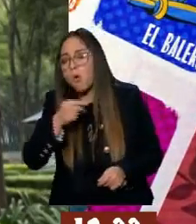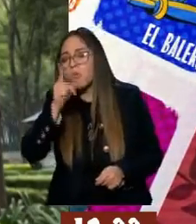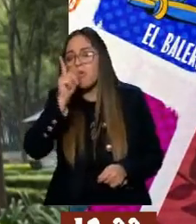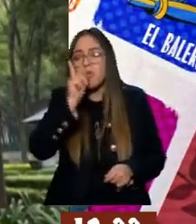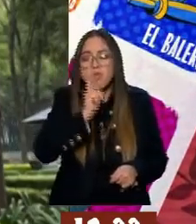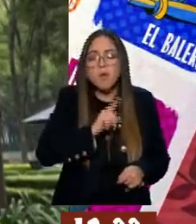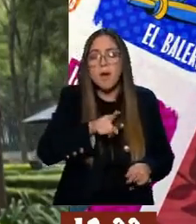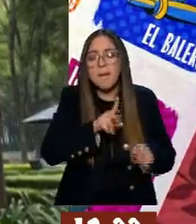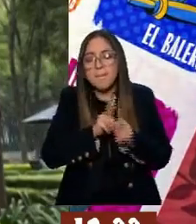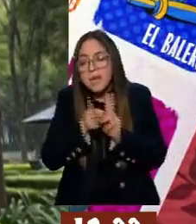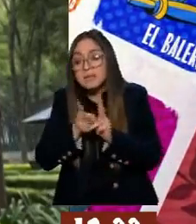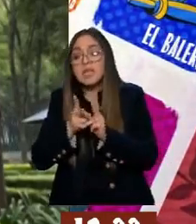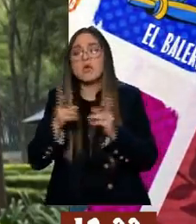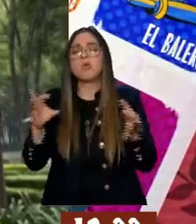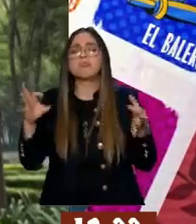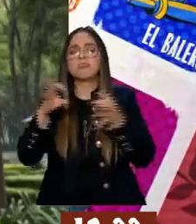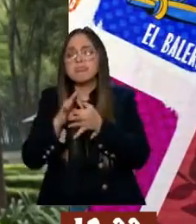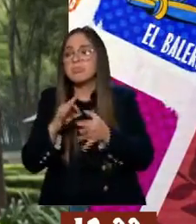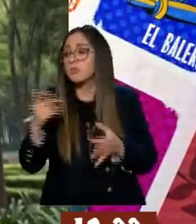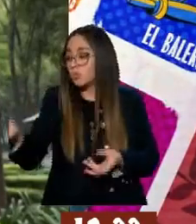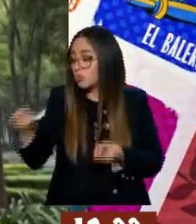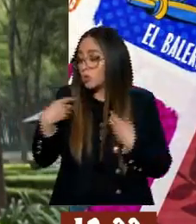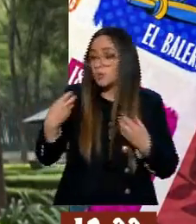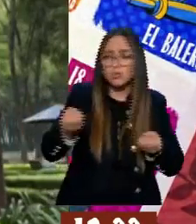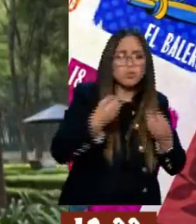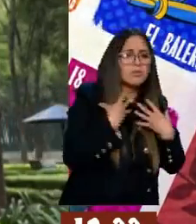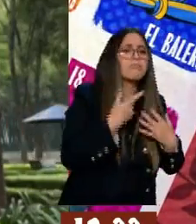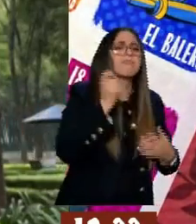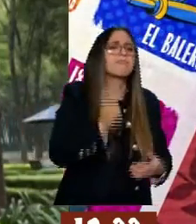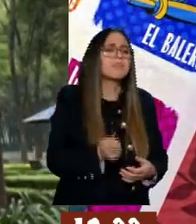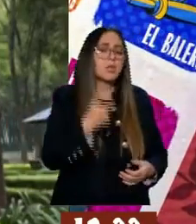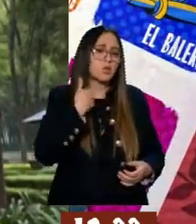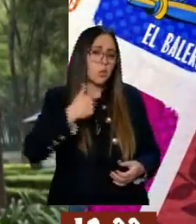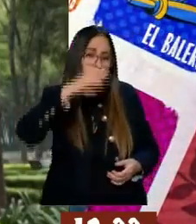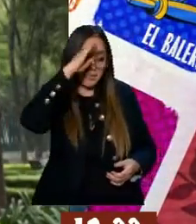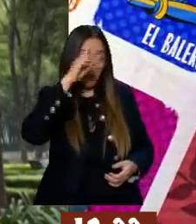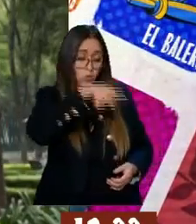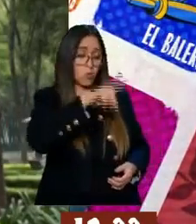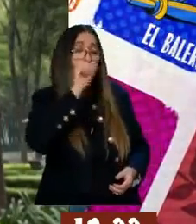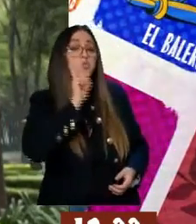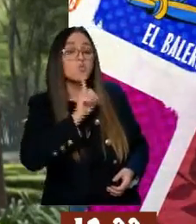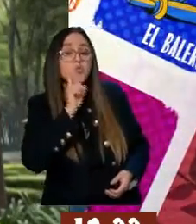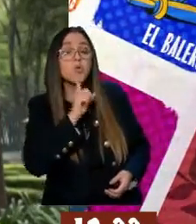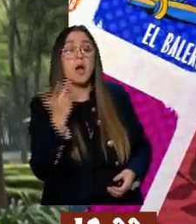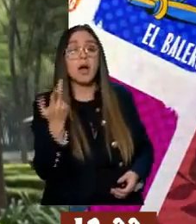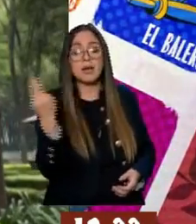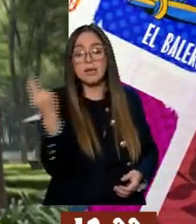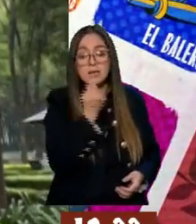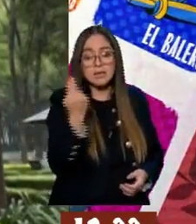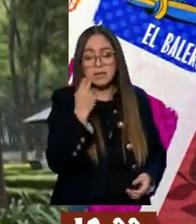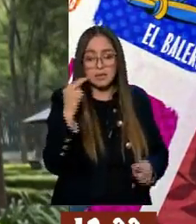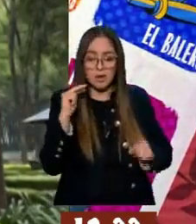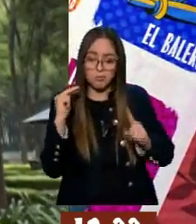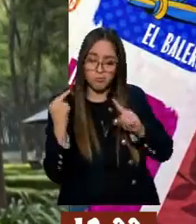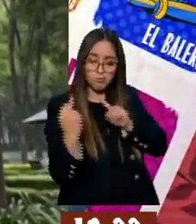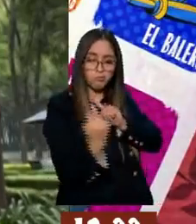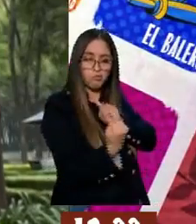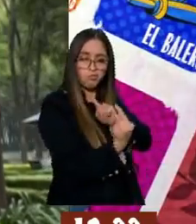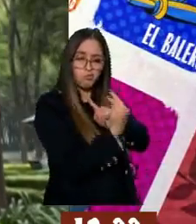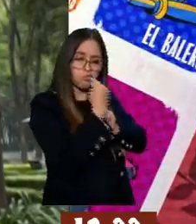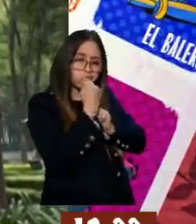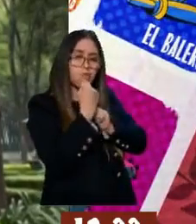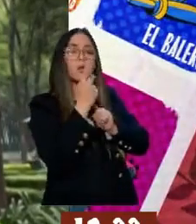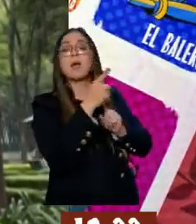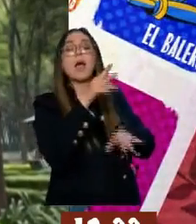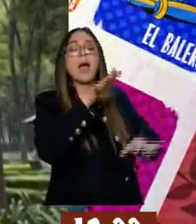con privilegios, etcétera, es una cosa que para una mujer es vista completamente con otros ojos y que se vuelve mucho